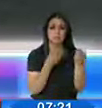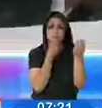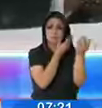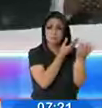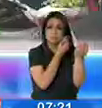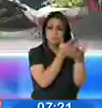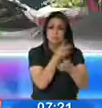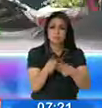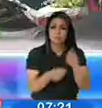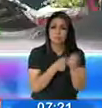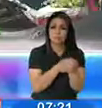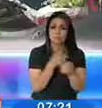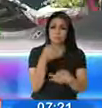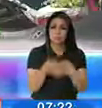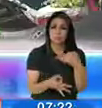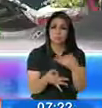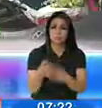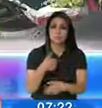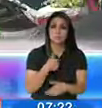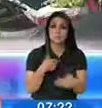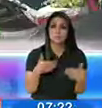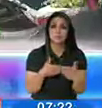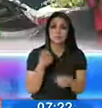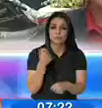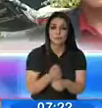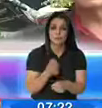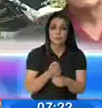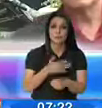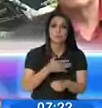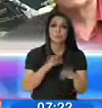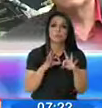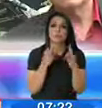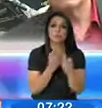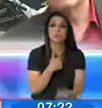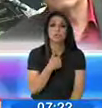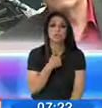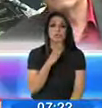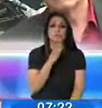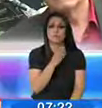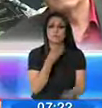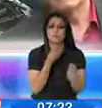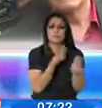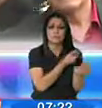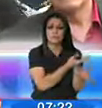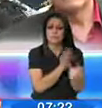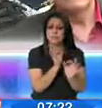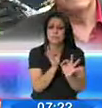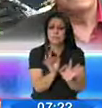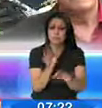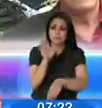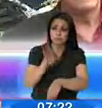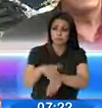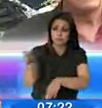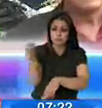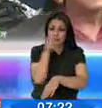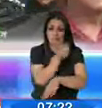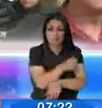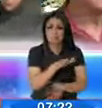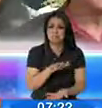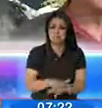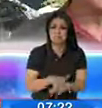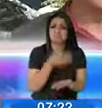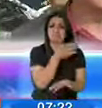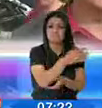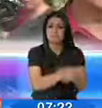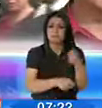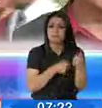la justicia. Mi equipo de trabajo, mi familia, yo mismo, siempre hemos estado y estaremos listos y con total disposición para